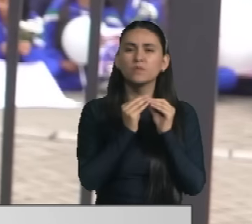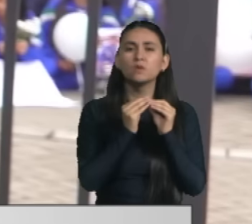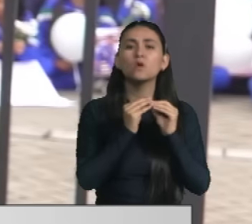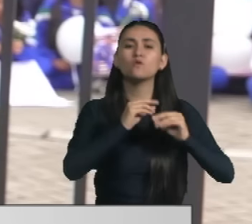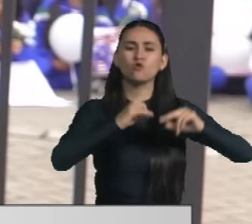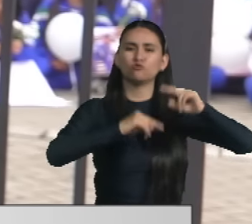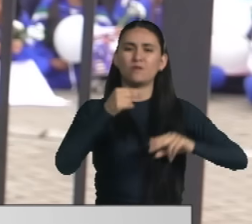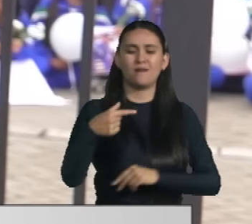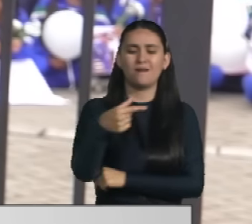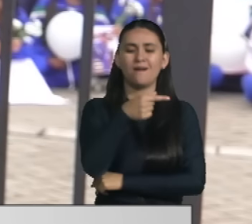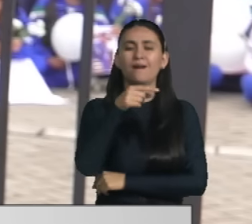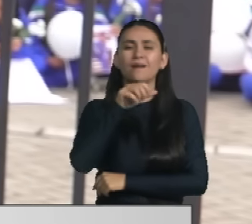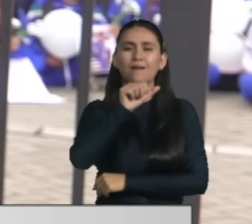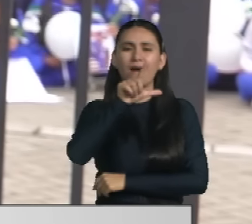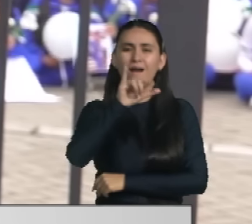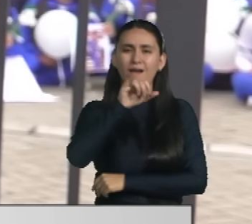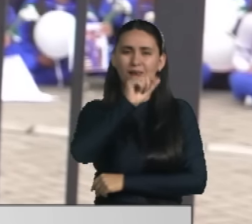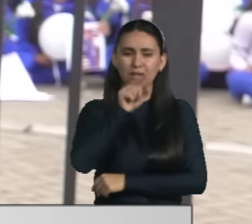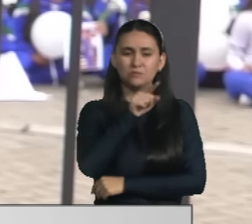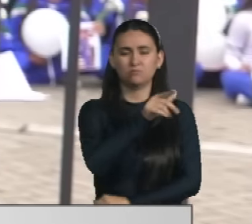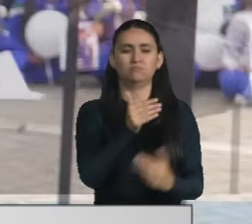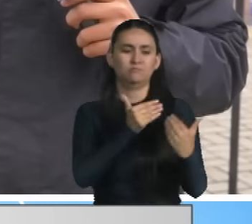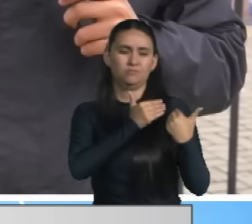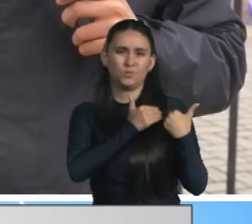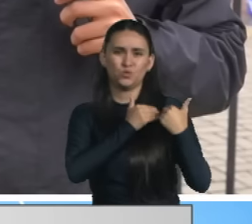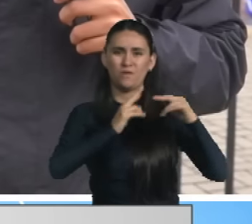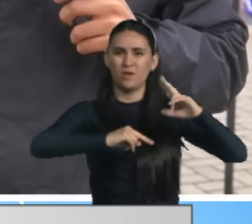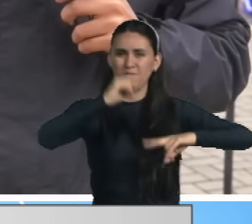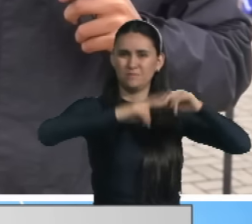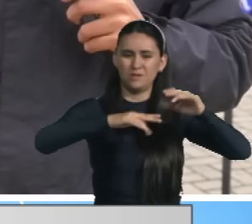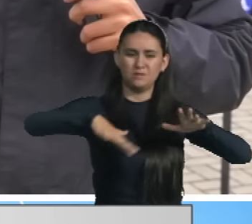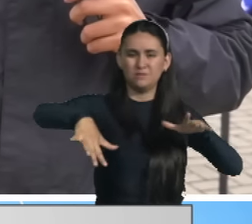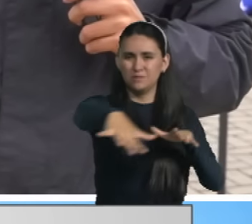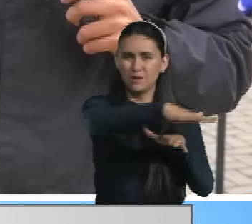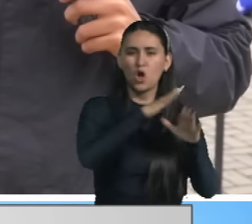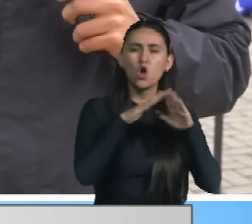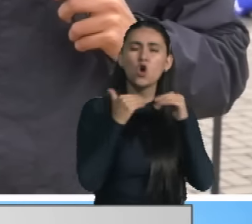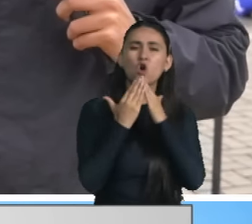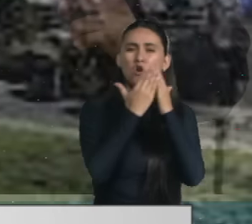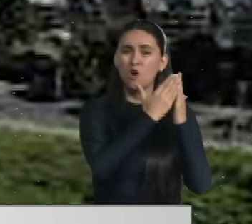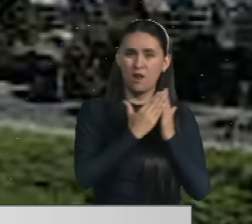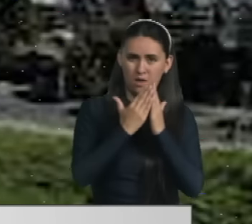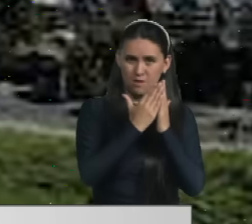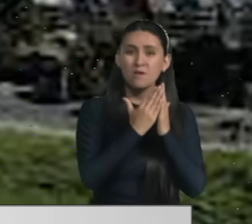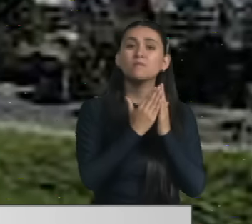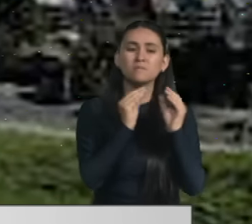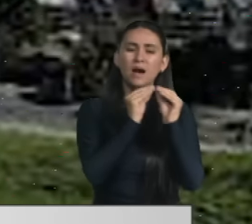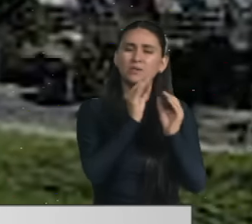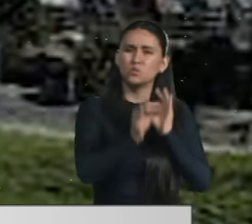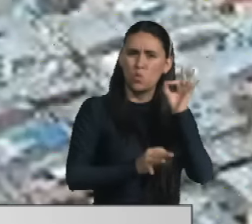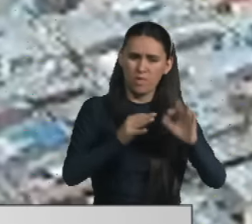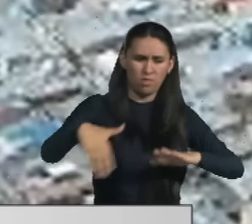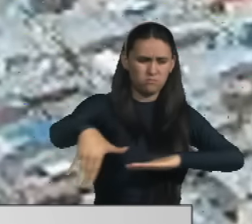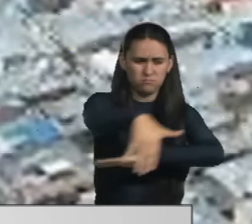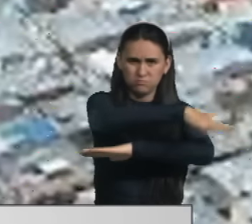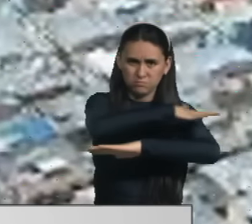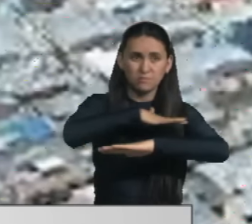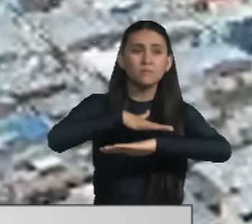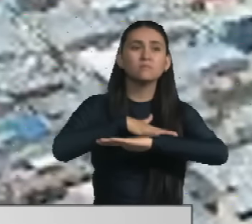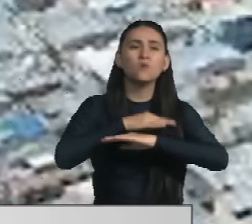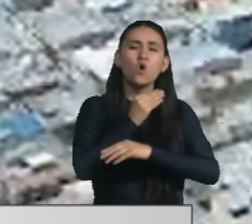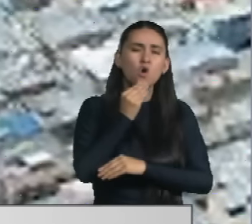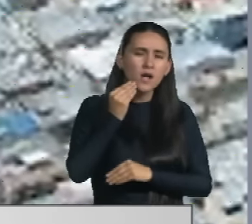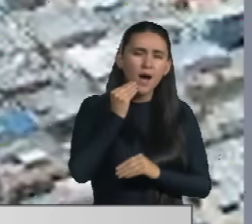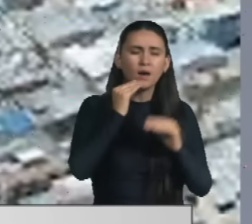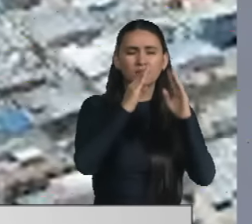Las Galias, esta firma que iba a ser la encargada de la construcción de la ciudadela educativa y del cuidado y también de múltiples hogares,